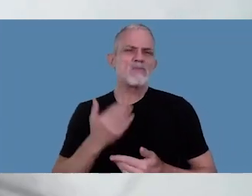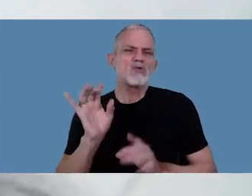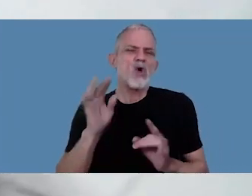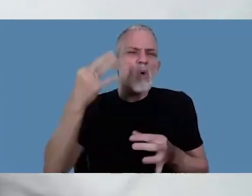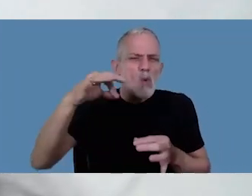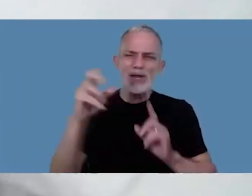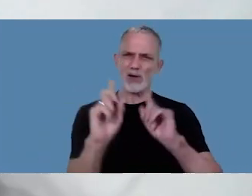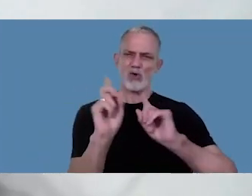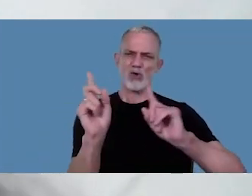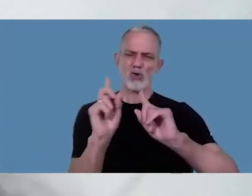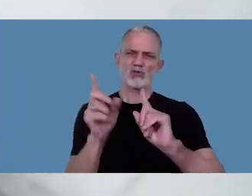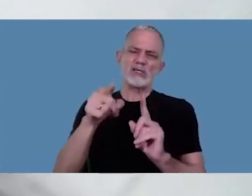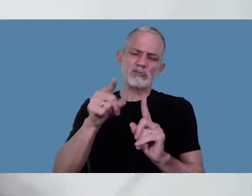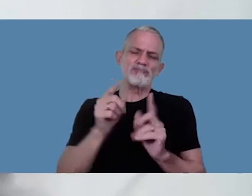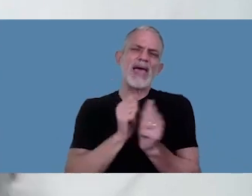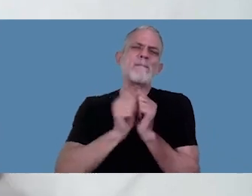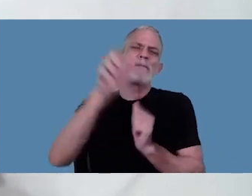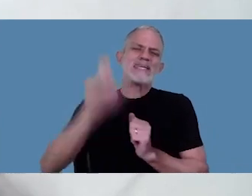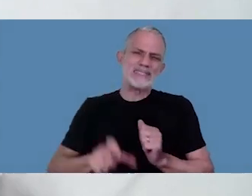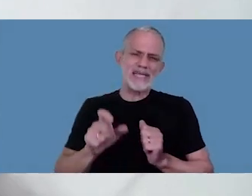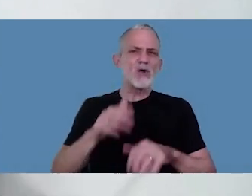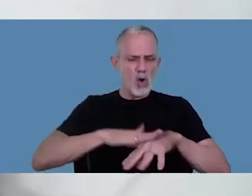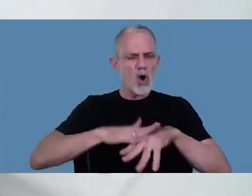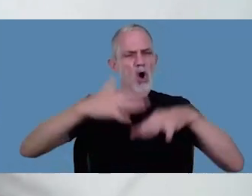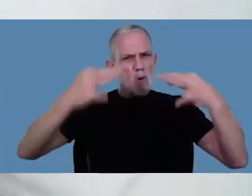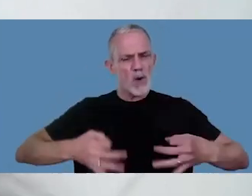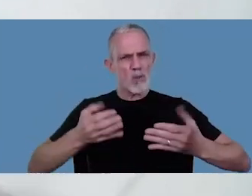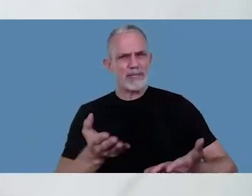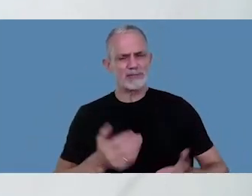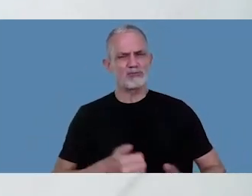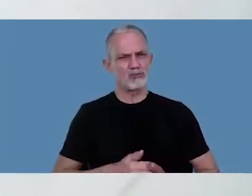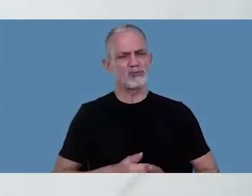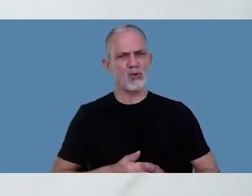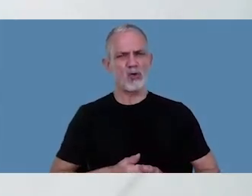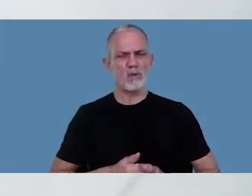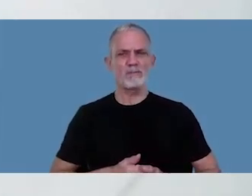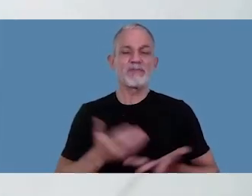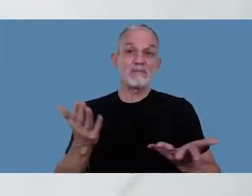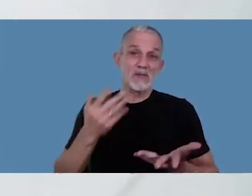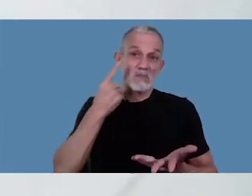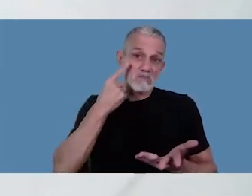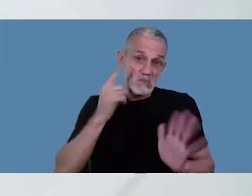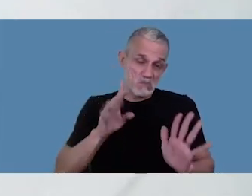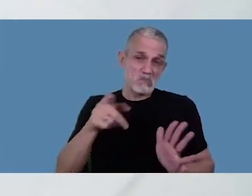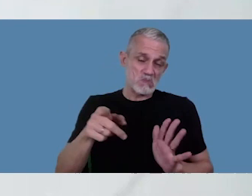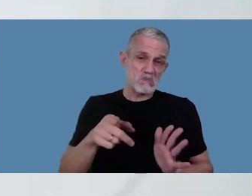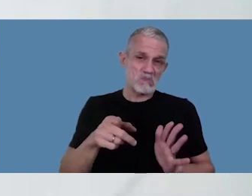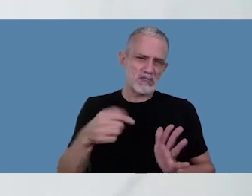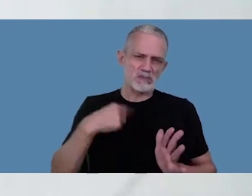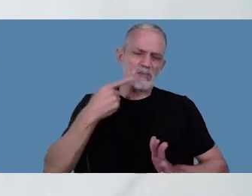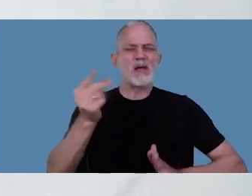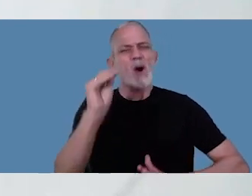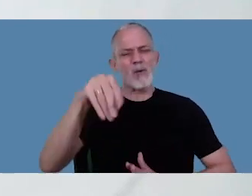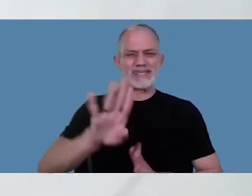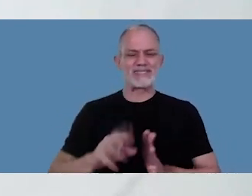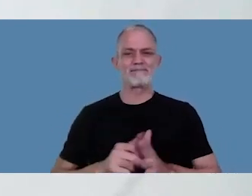digamos, estos son empresarios que están muy comprometidos. Fíjense ustedes, voy a decir algo más.